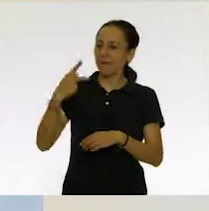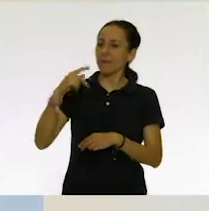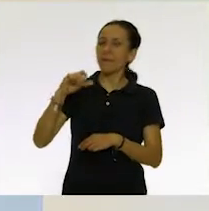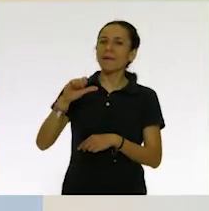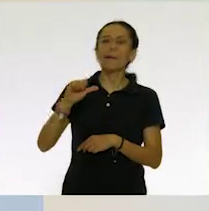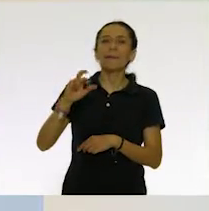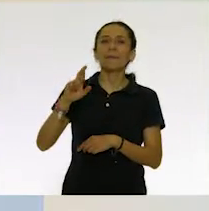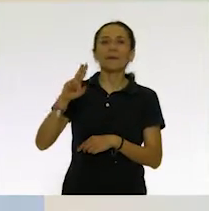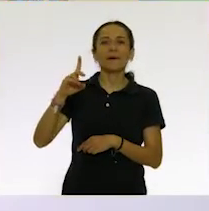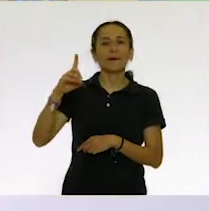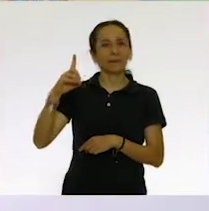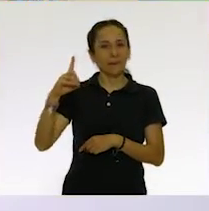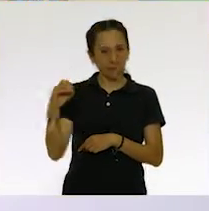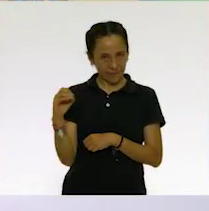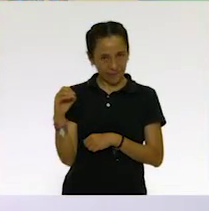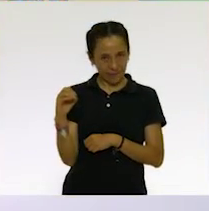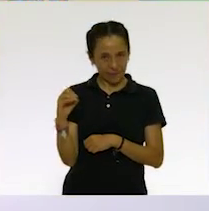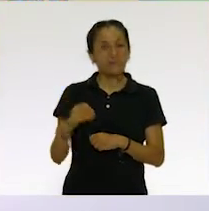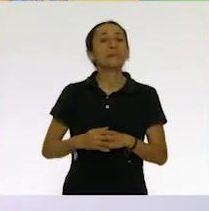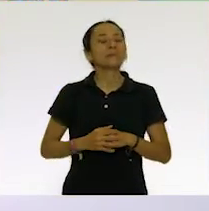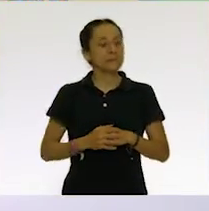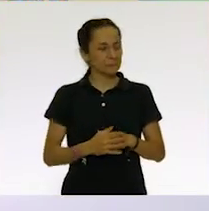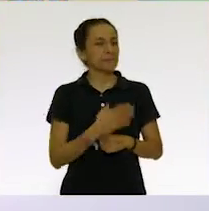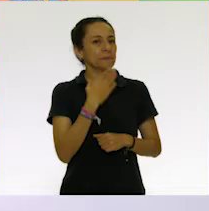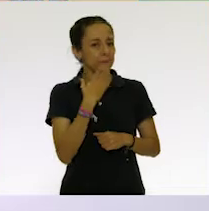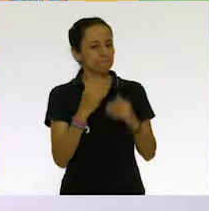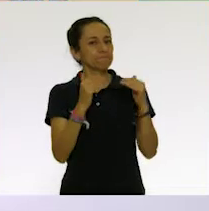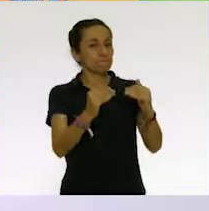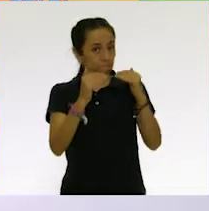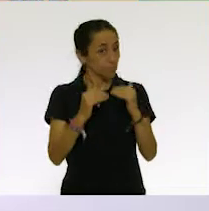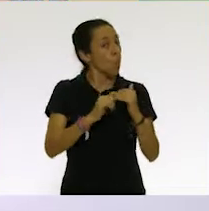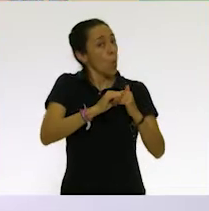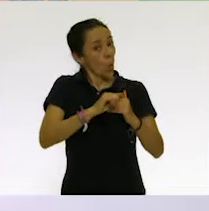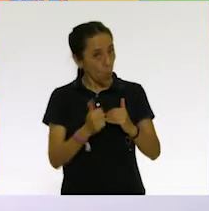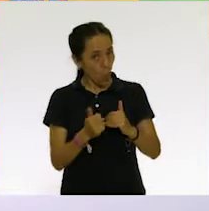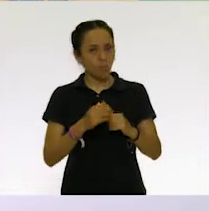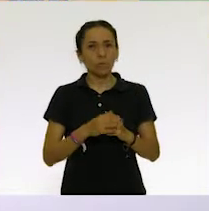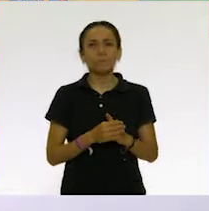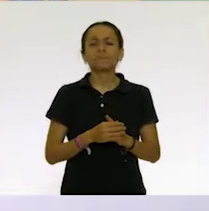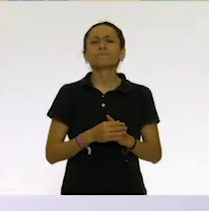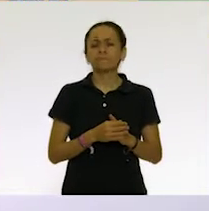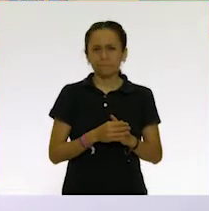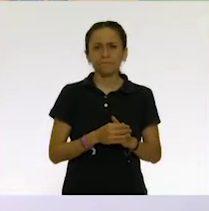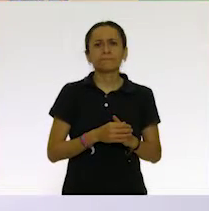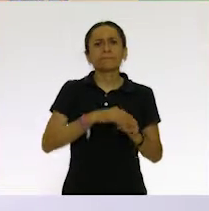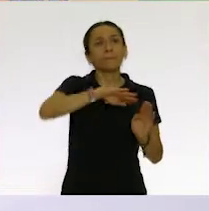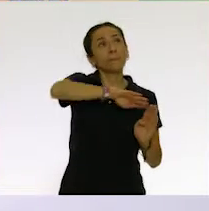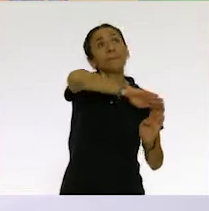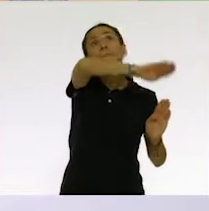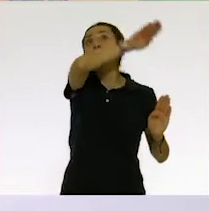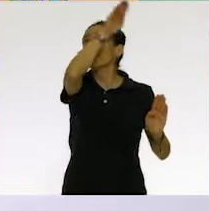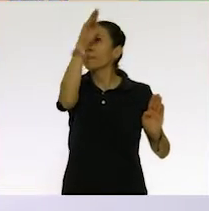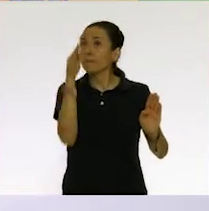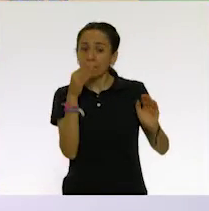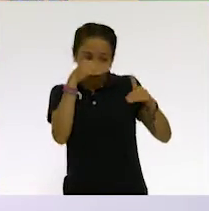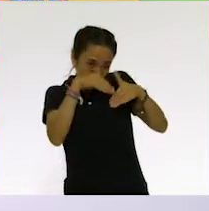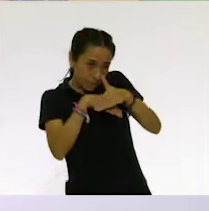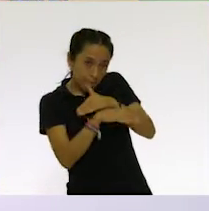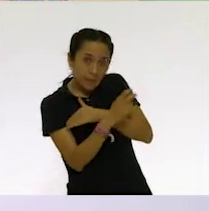Muy bien. La siguiente información es... La cueva en la que vivo es...